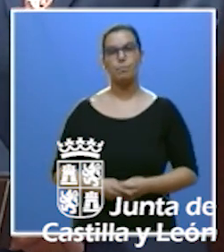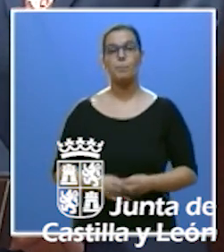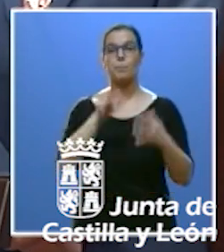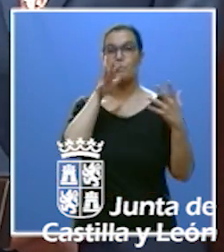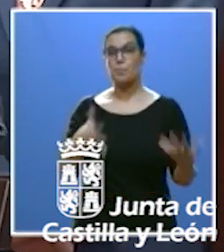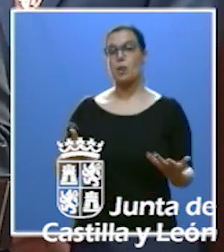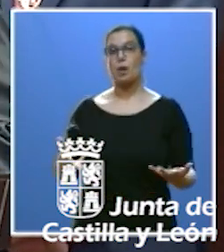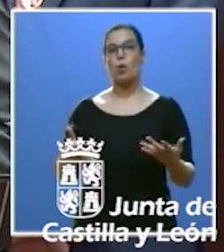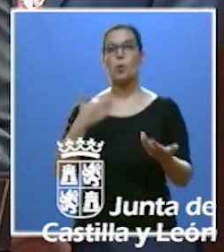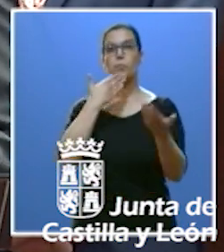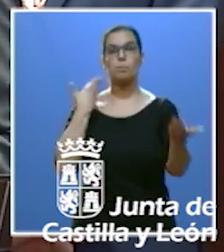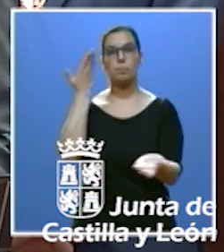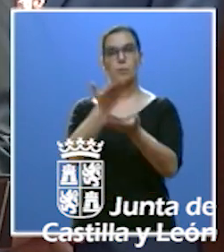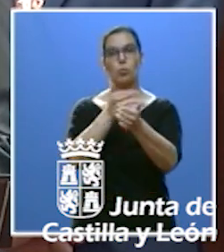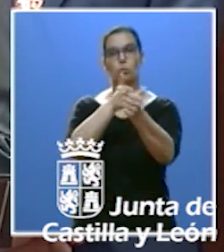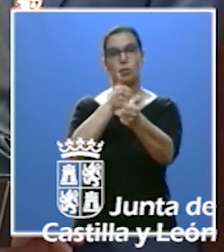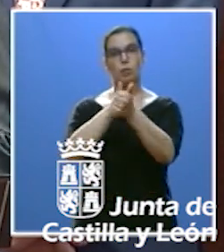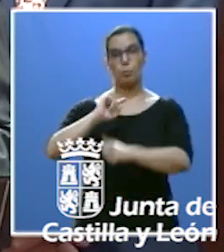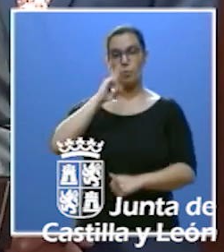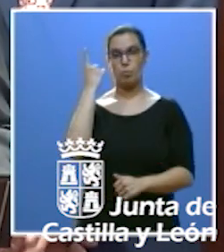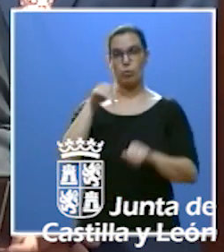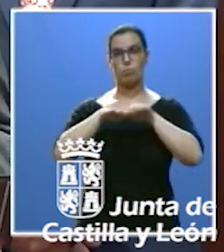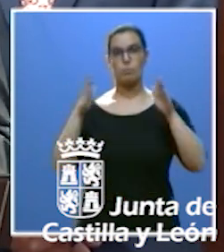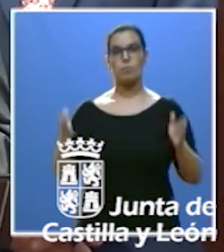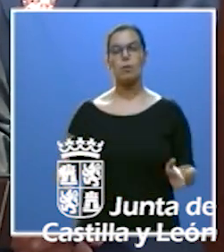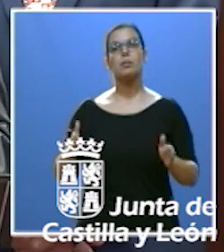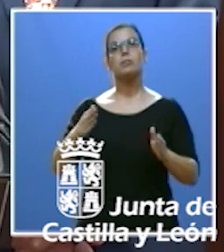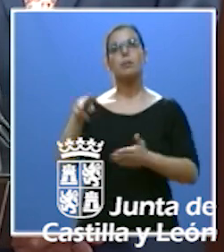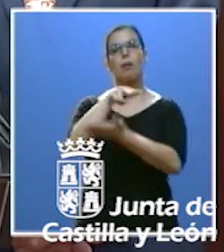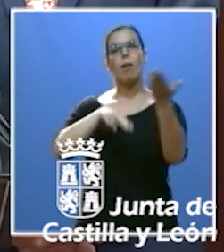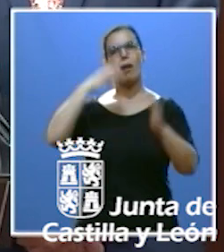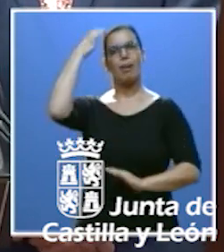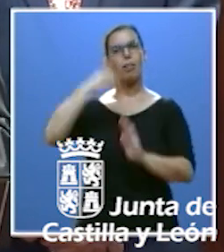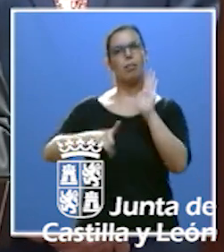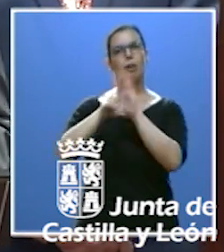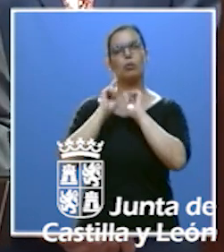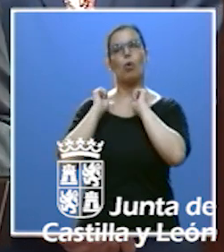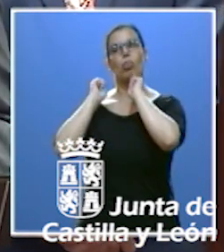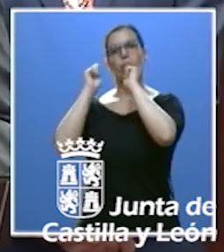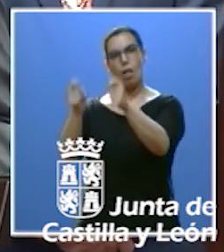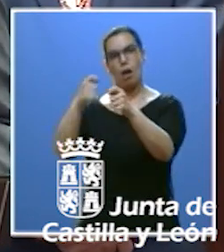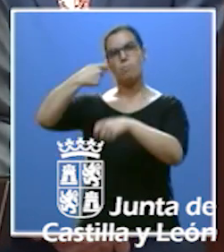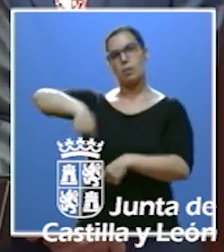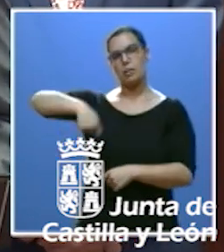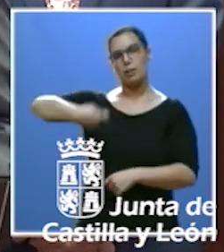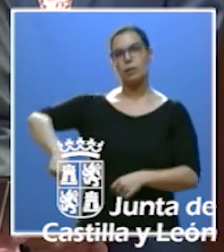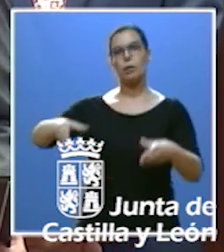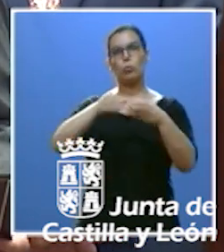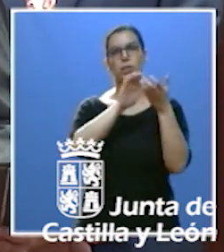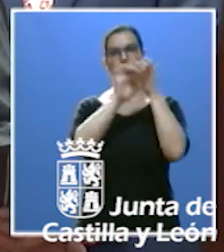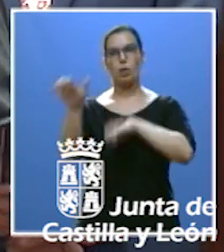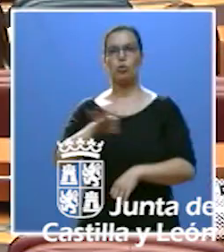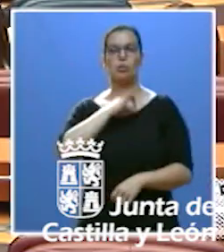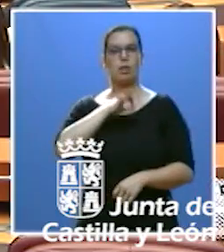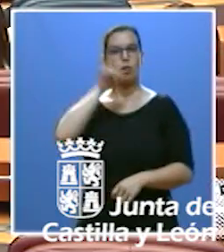Ahora pido al secretario primero de la mesa que lea el Real Decreto por el que se le nombra presidente de la Junta de Castilla y León al